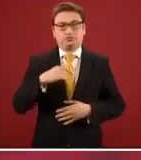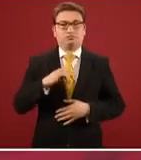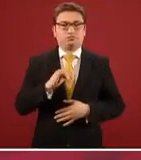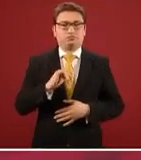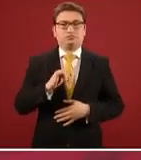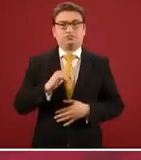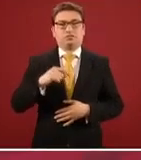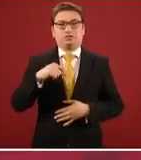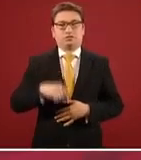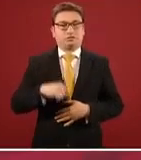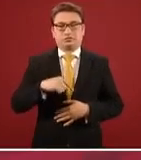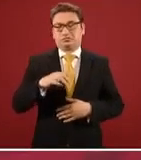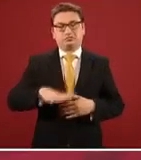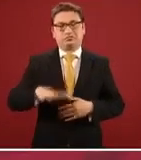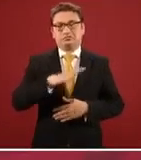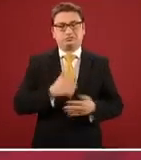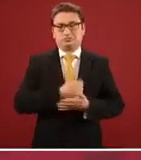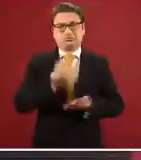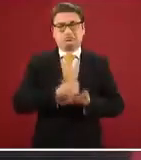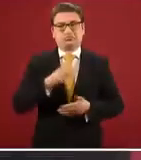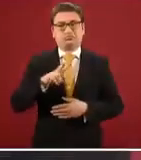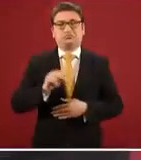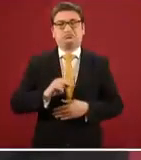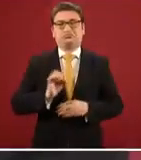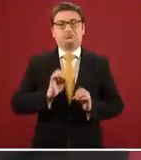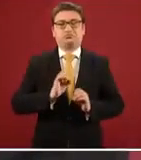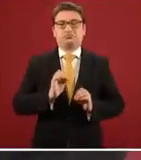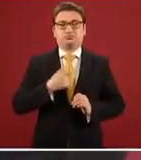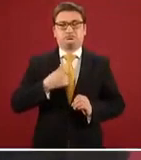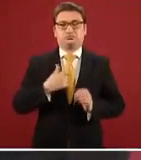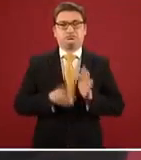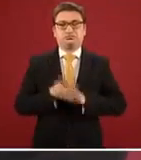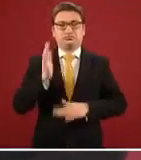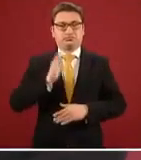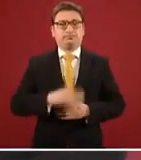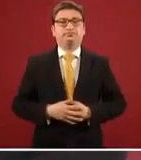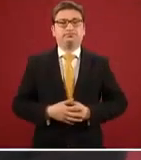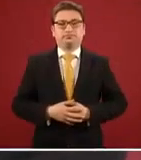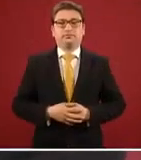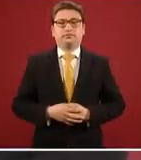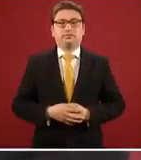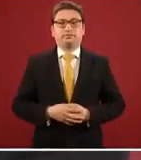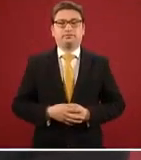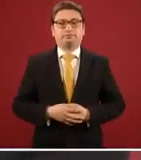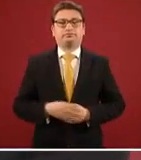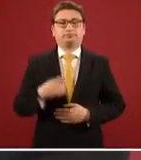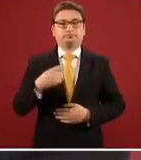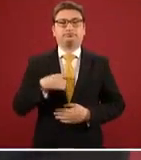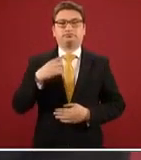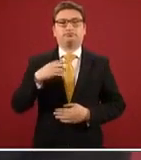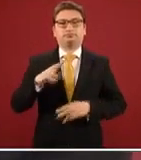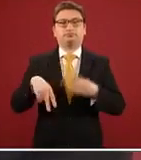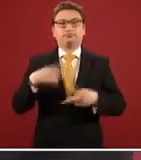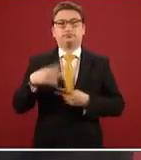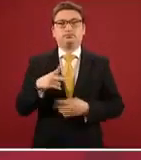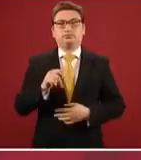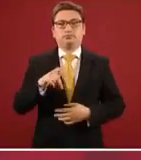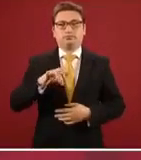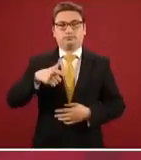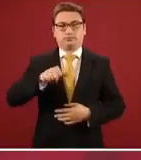en la capital, no voy a estar aquí en la Ciudad de México, voy unos días a Palenque,